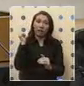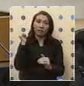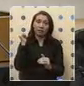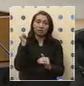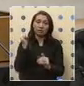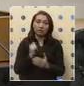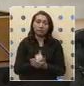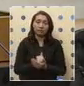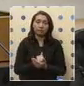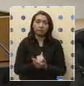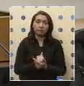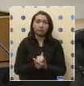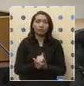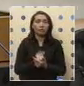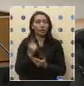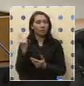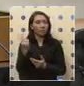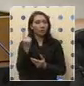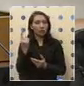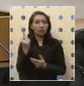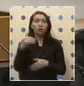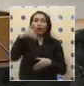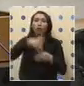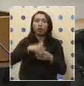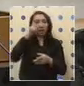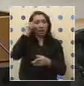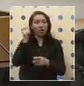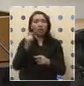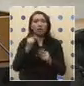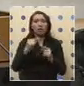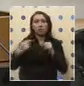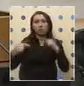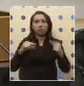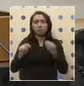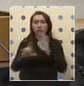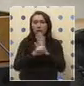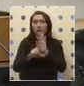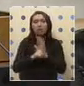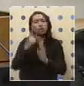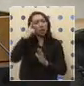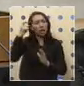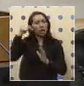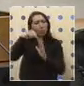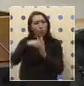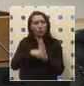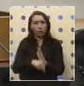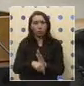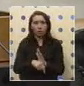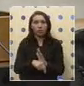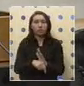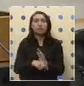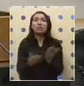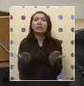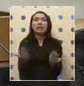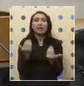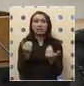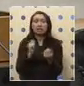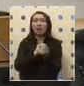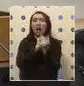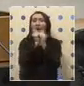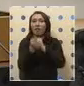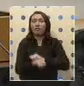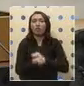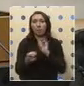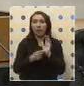en particular, voté la idea de legislar porque creo profundamente en la necesidad de una reforma